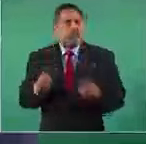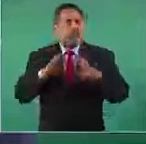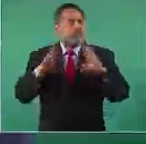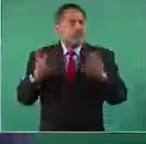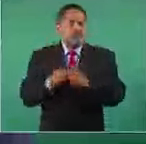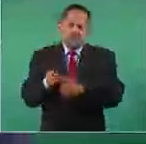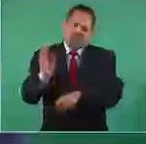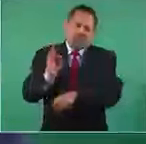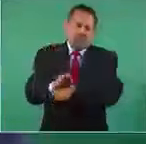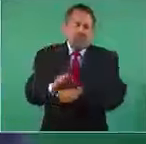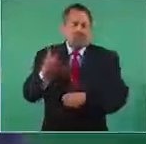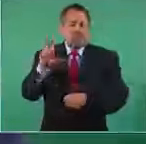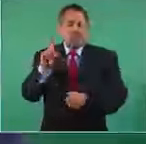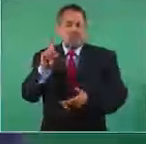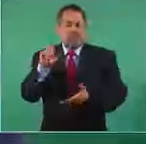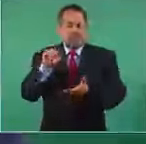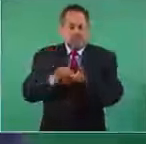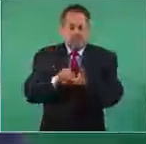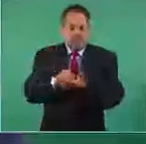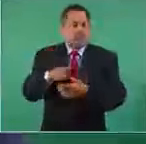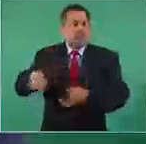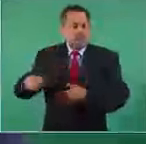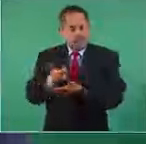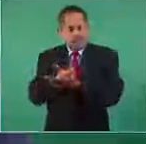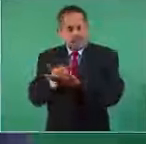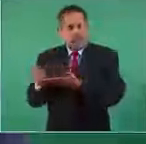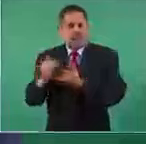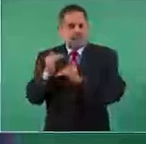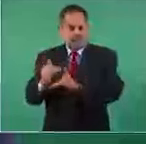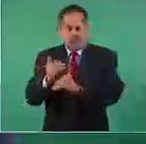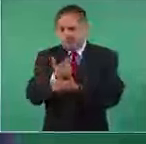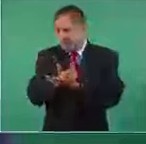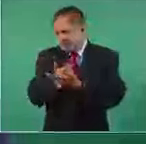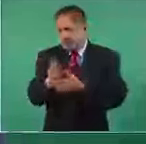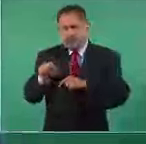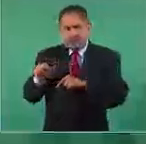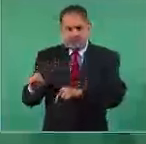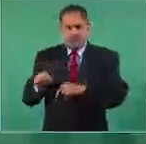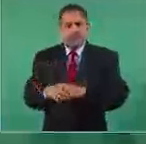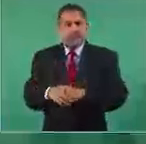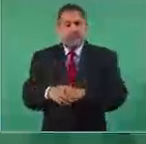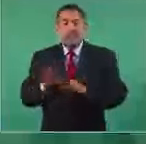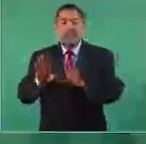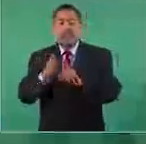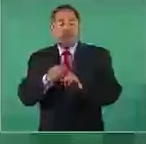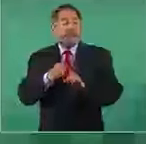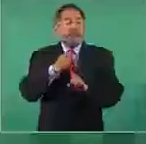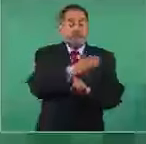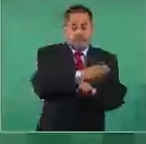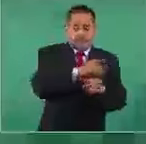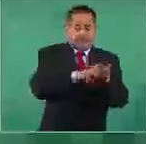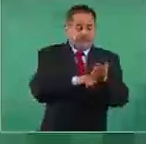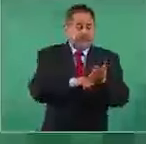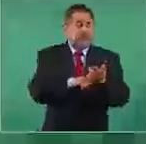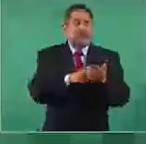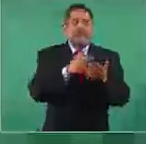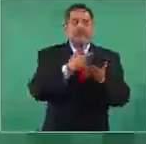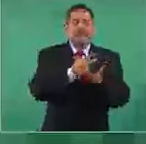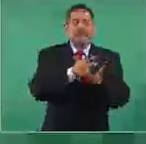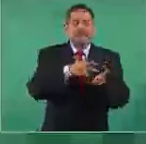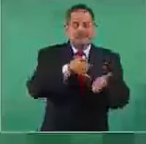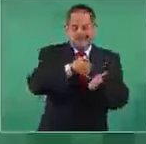que reciben un salario mínimo. En el caso de Sembrando Vida es garantizarles un